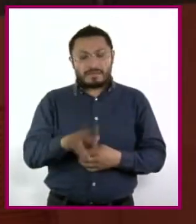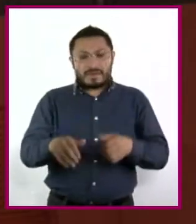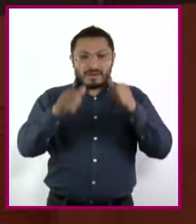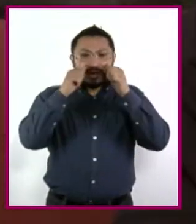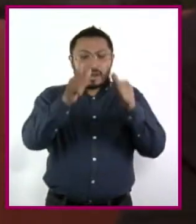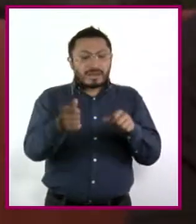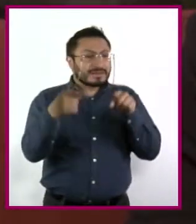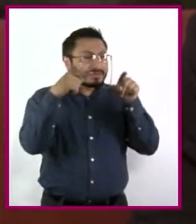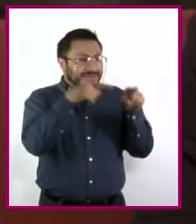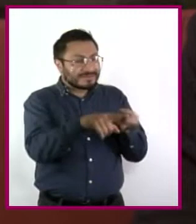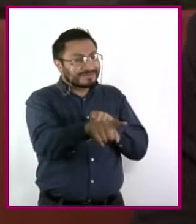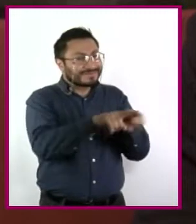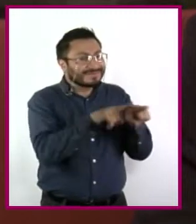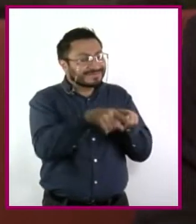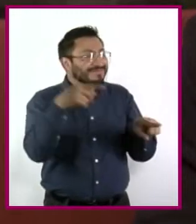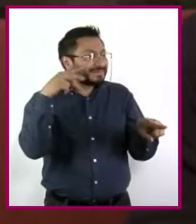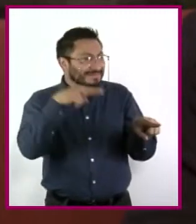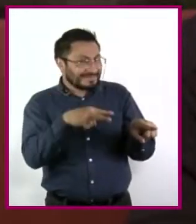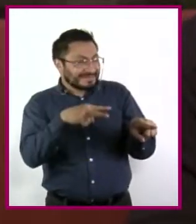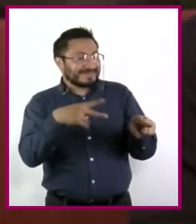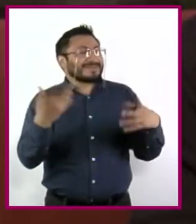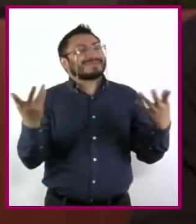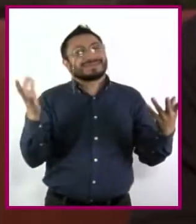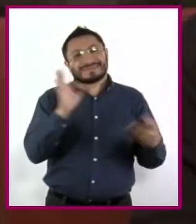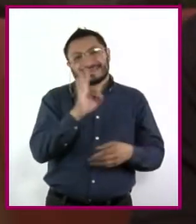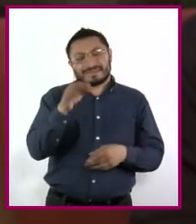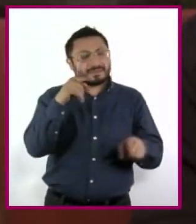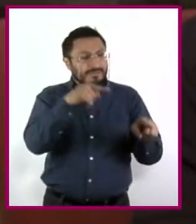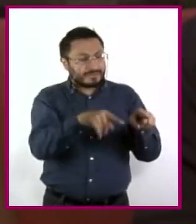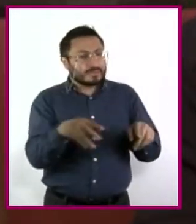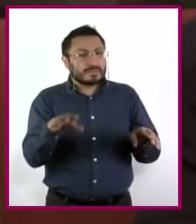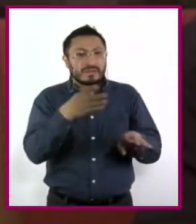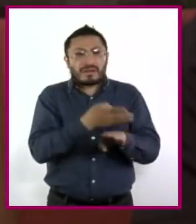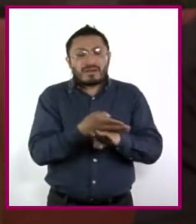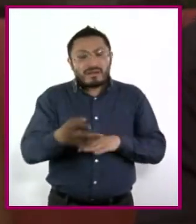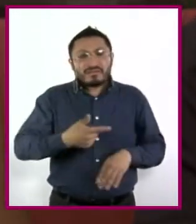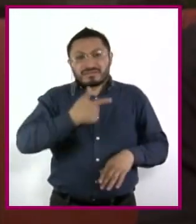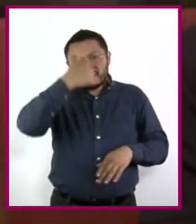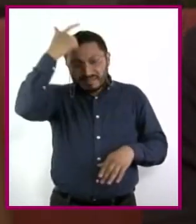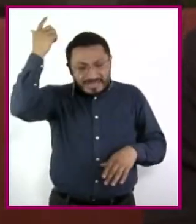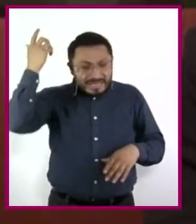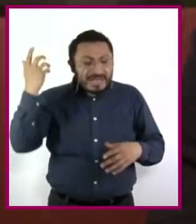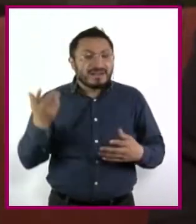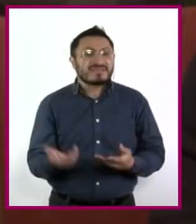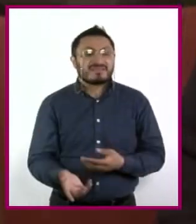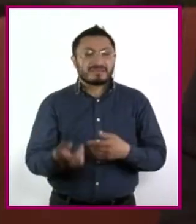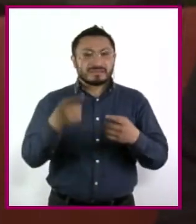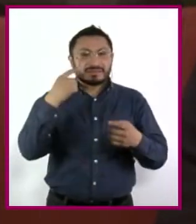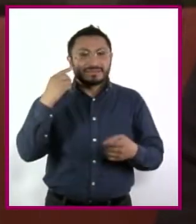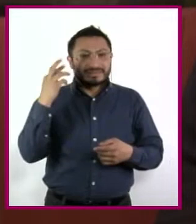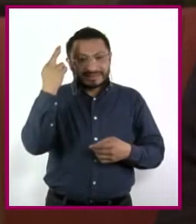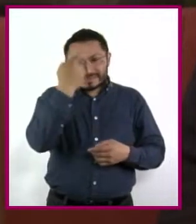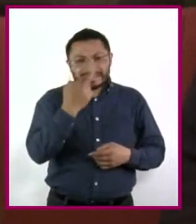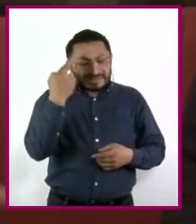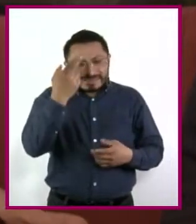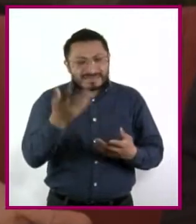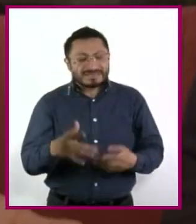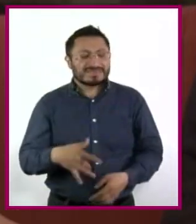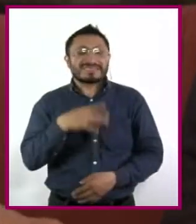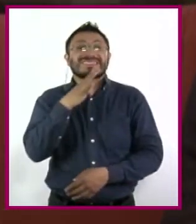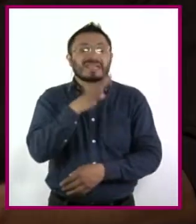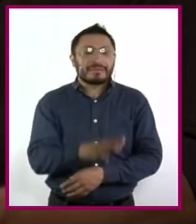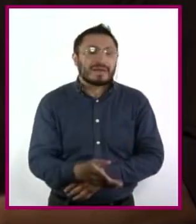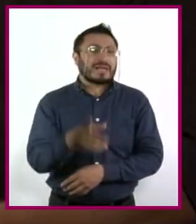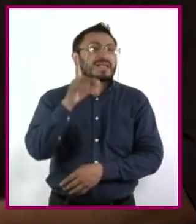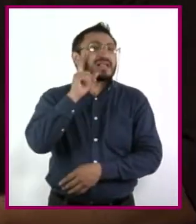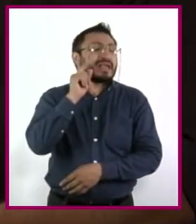hermano? Tal vez podrías notar que está pálido y ojeroso porque se siente mal y aún así tiene que entregar mañana el trabajo